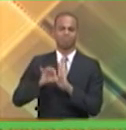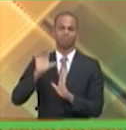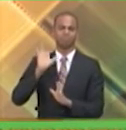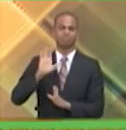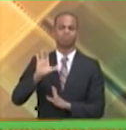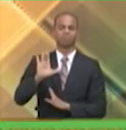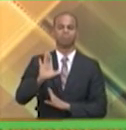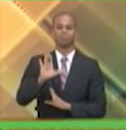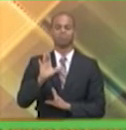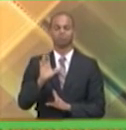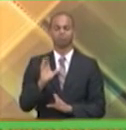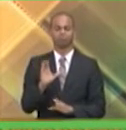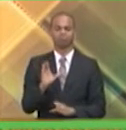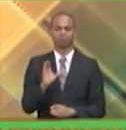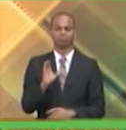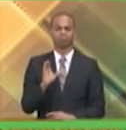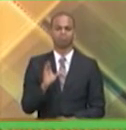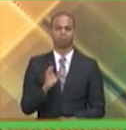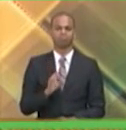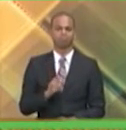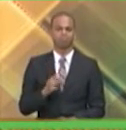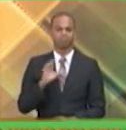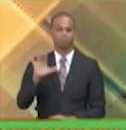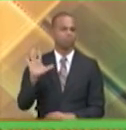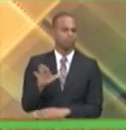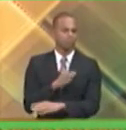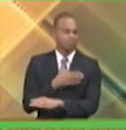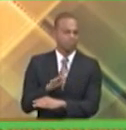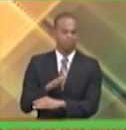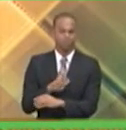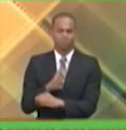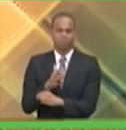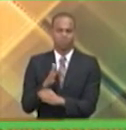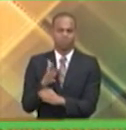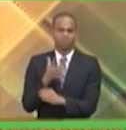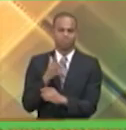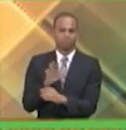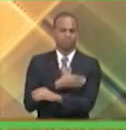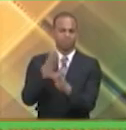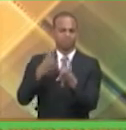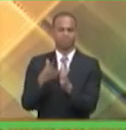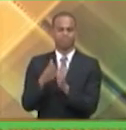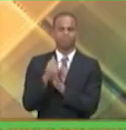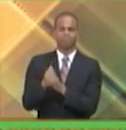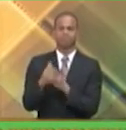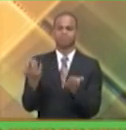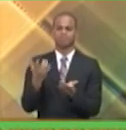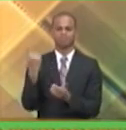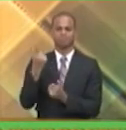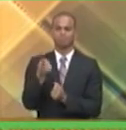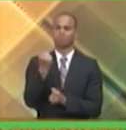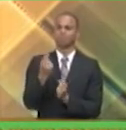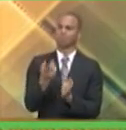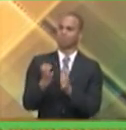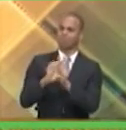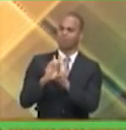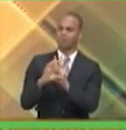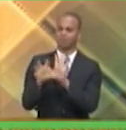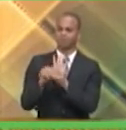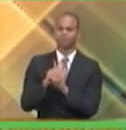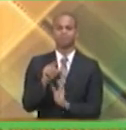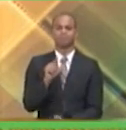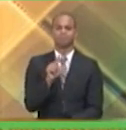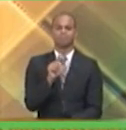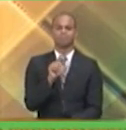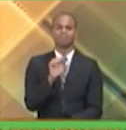ellos eligen cuál es su artista como cabeza. Siempre tenemos un artista como cabeza. Él elige